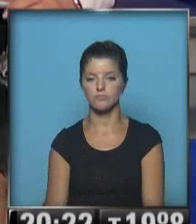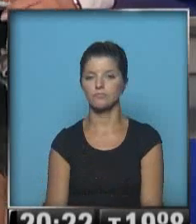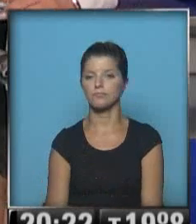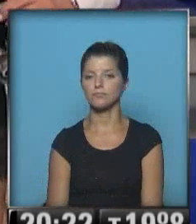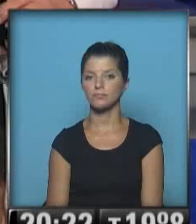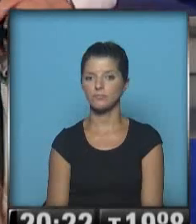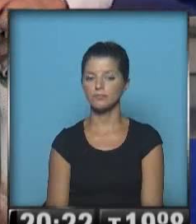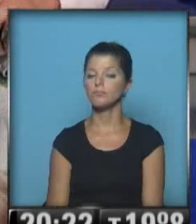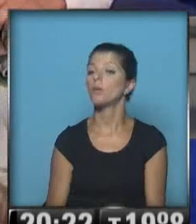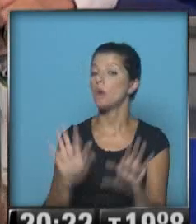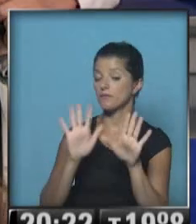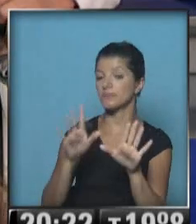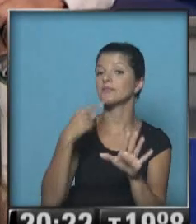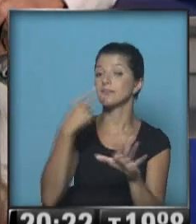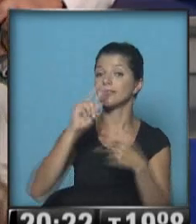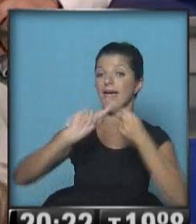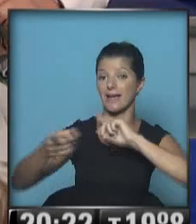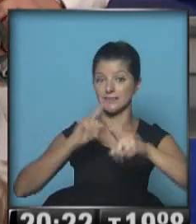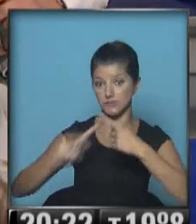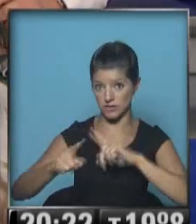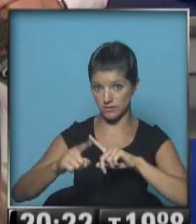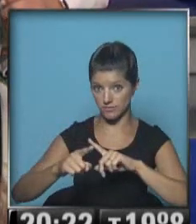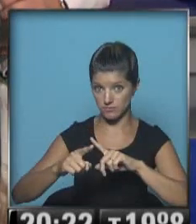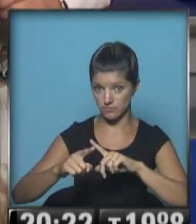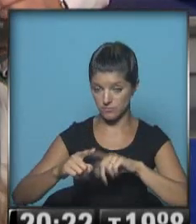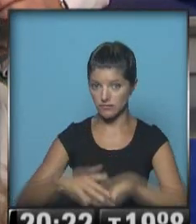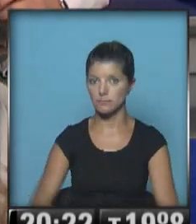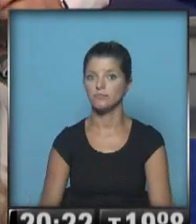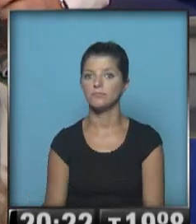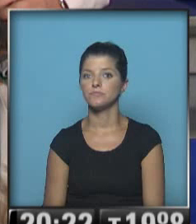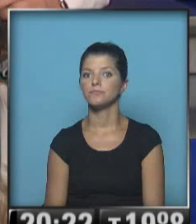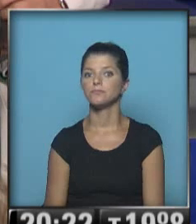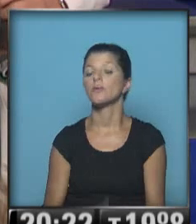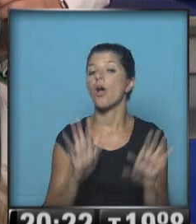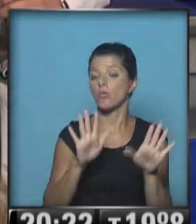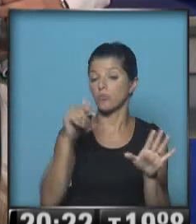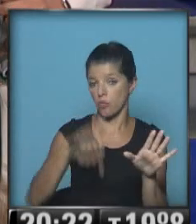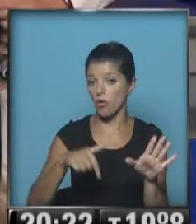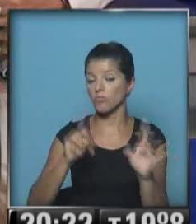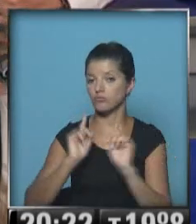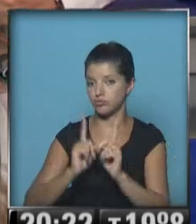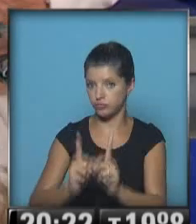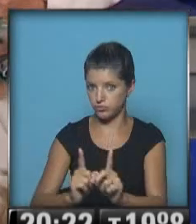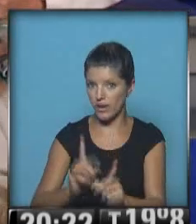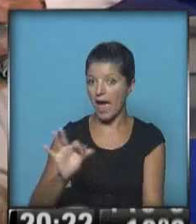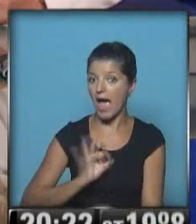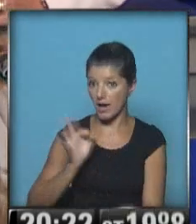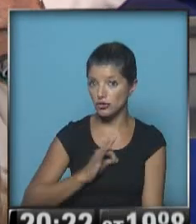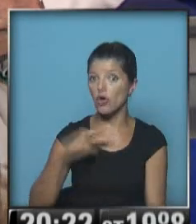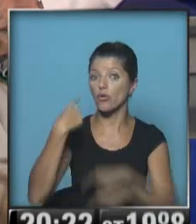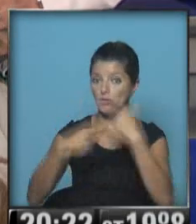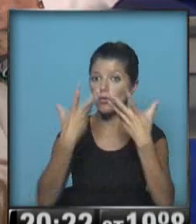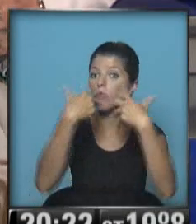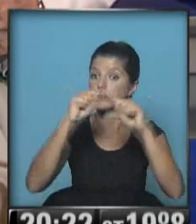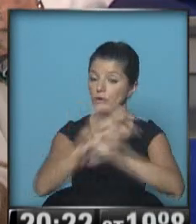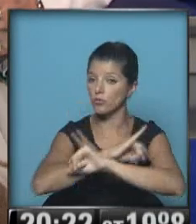embajadas de este por por estos días y y y por estos años se siguen encontrando material